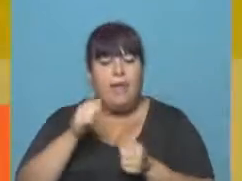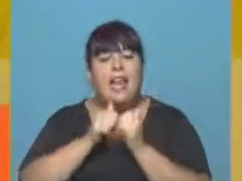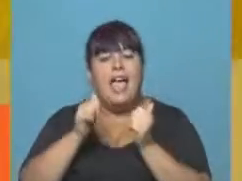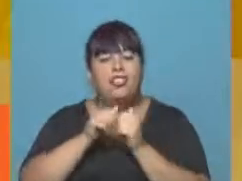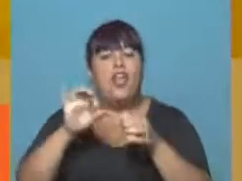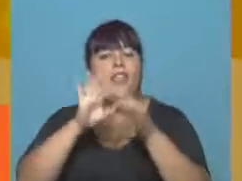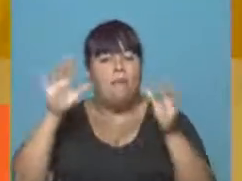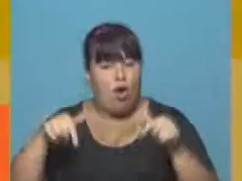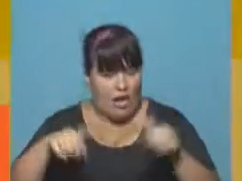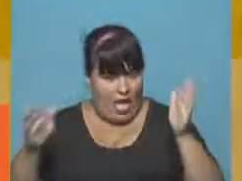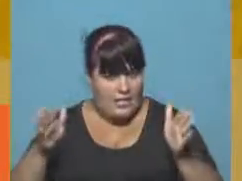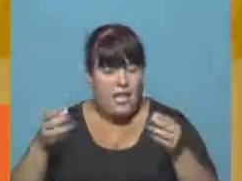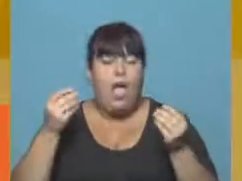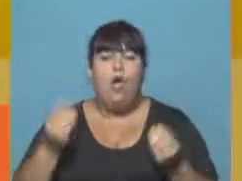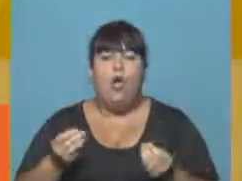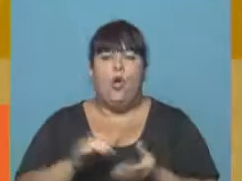en democracia, porque